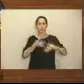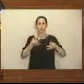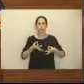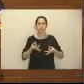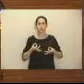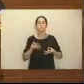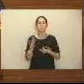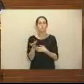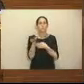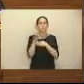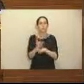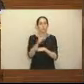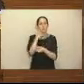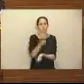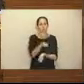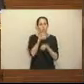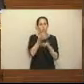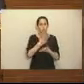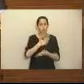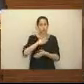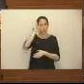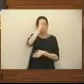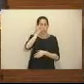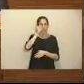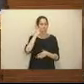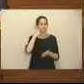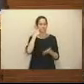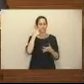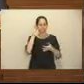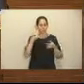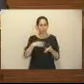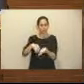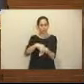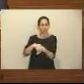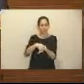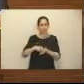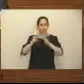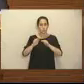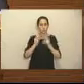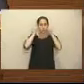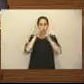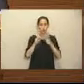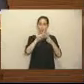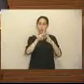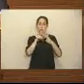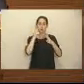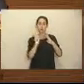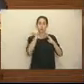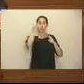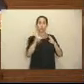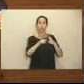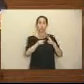y planteemos los datos que, a nuestro modo de ver, ponen en cuestión el éxito de esos dos esfuerzos. Y lo